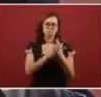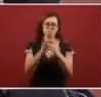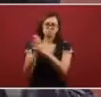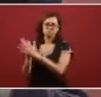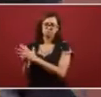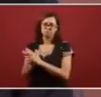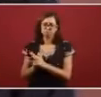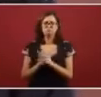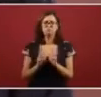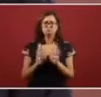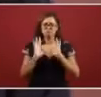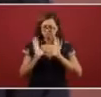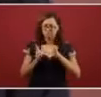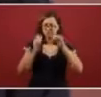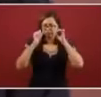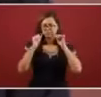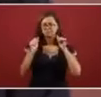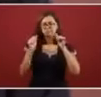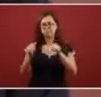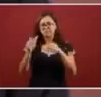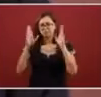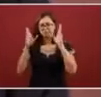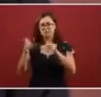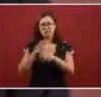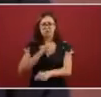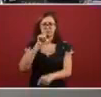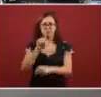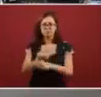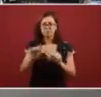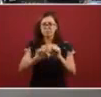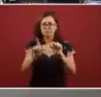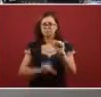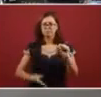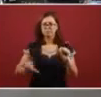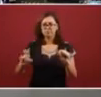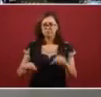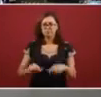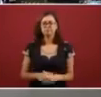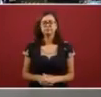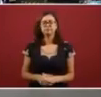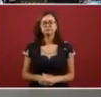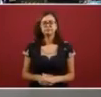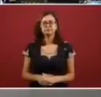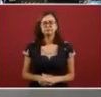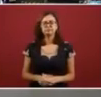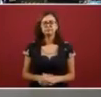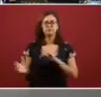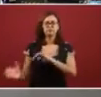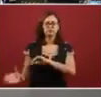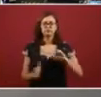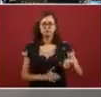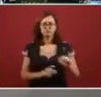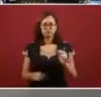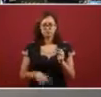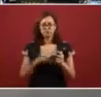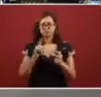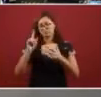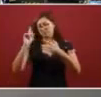está atendiendo de manera especial en todo el país. Acerca de lo de los